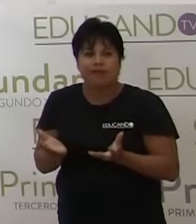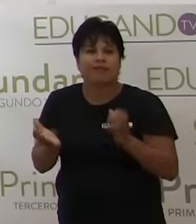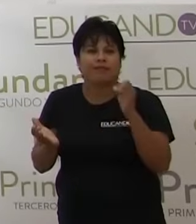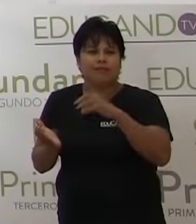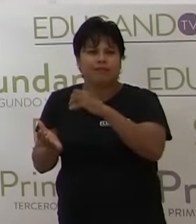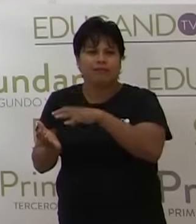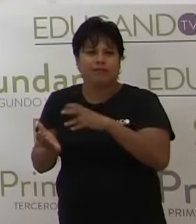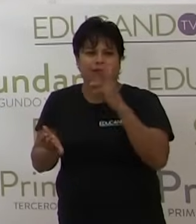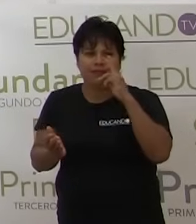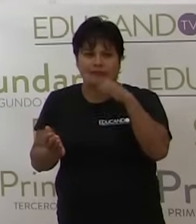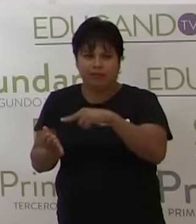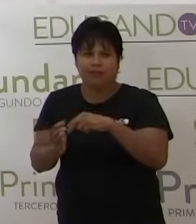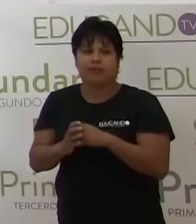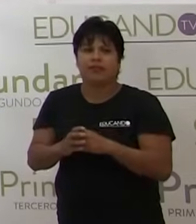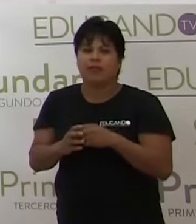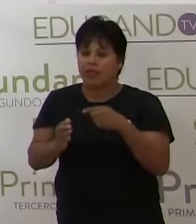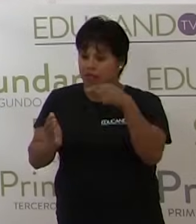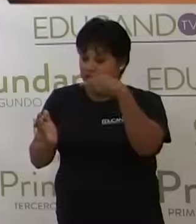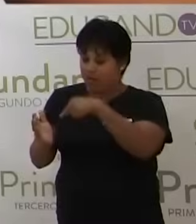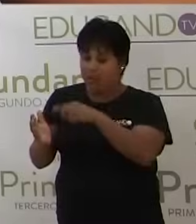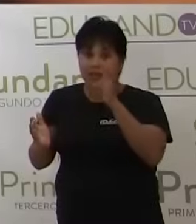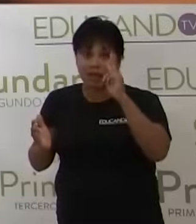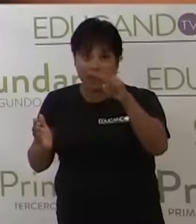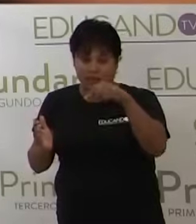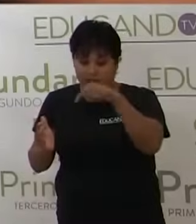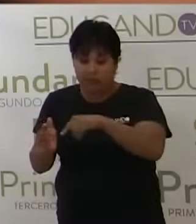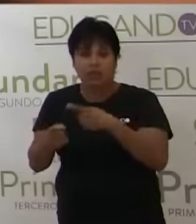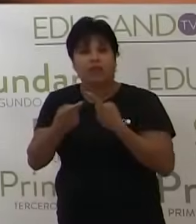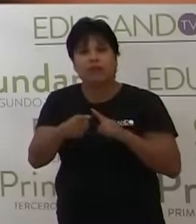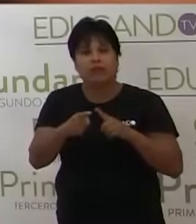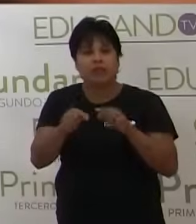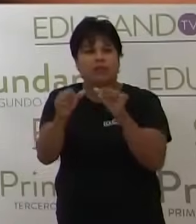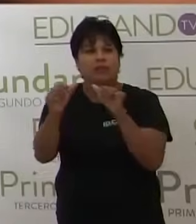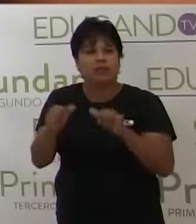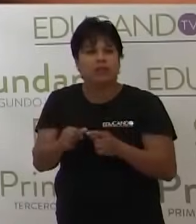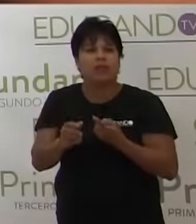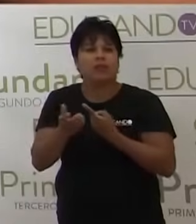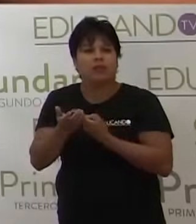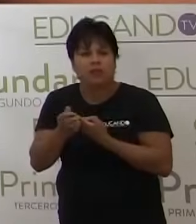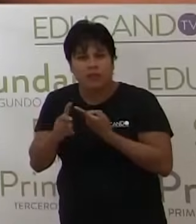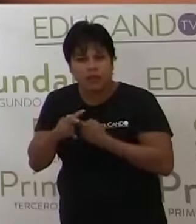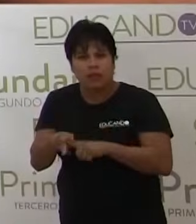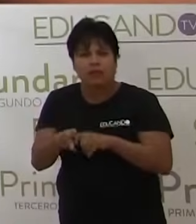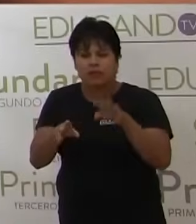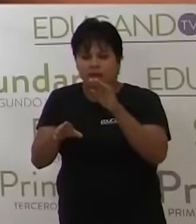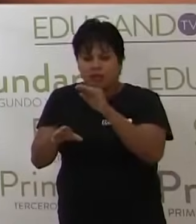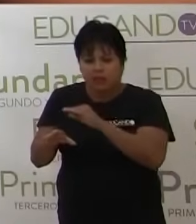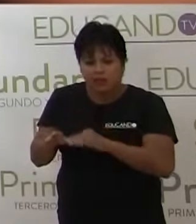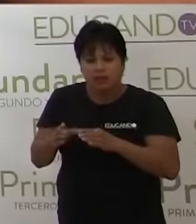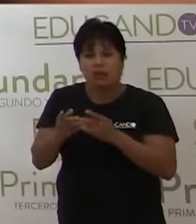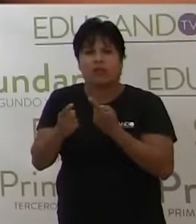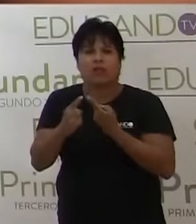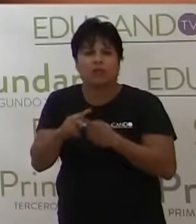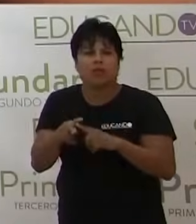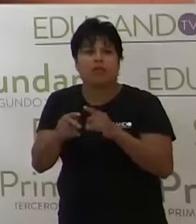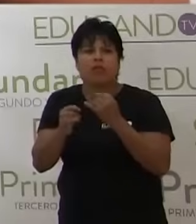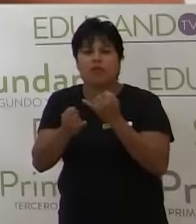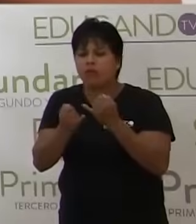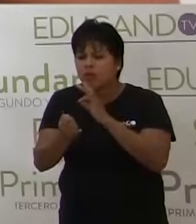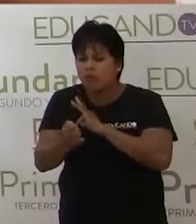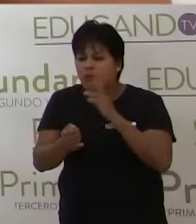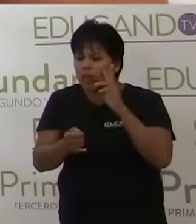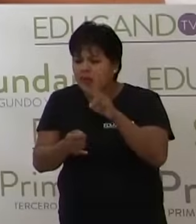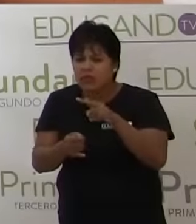ves aquí si te das cuenta todos los artesanos empiez con figuras base con las figuras geométricas que